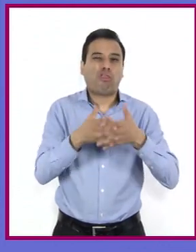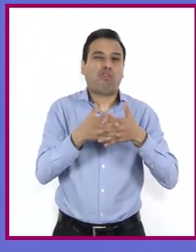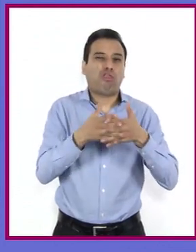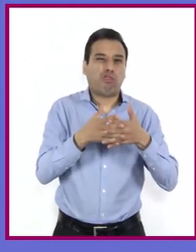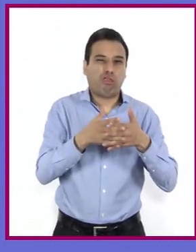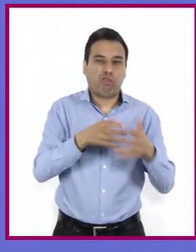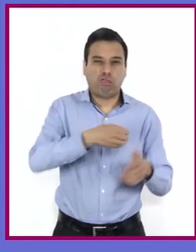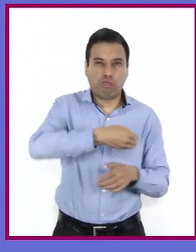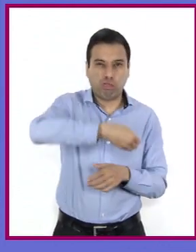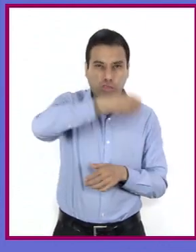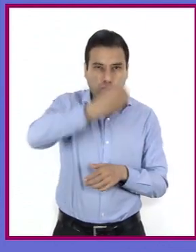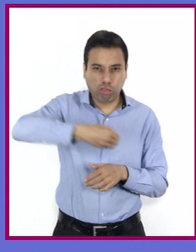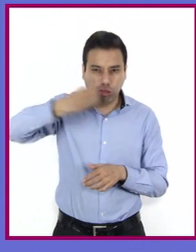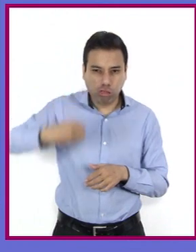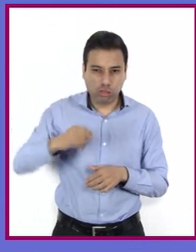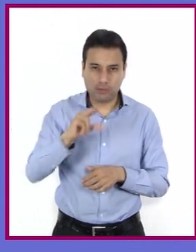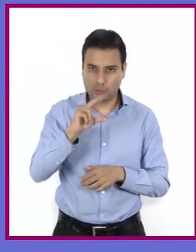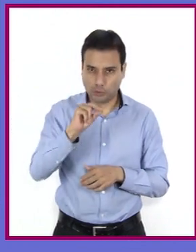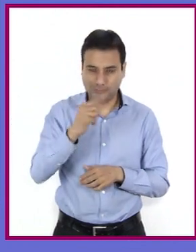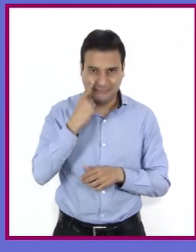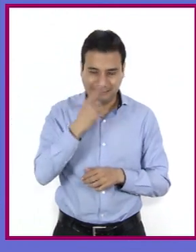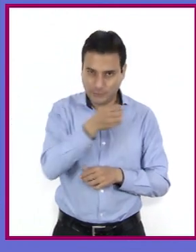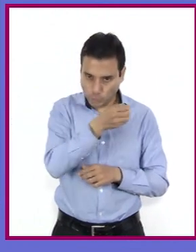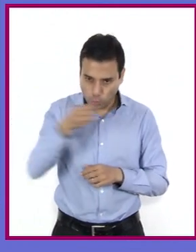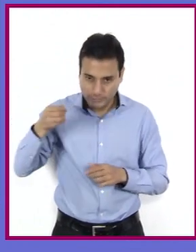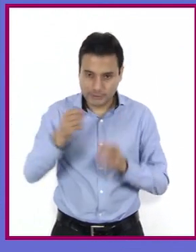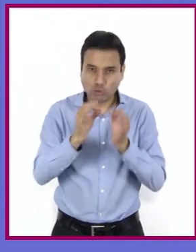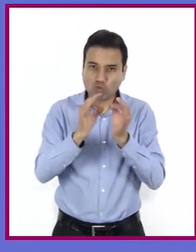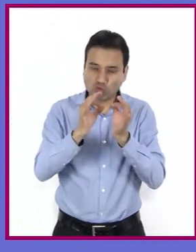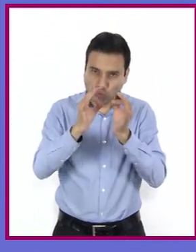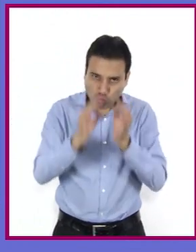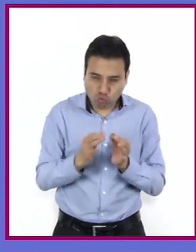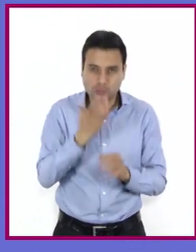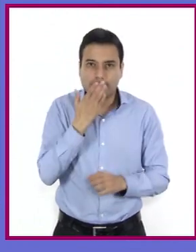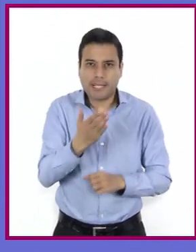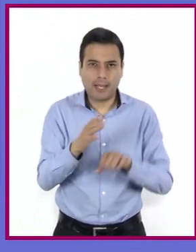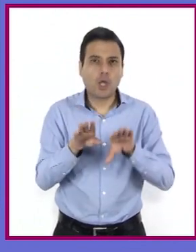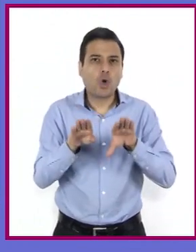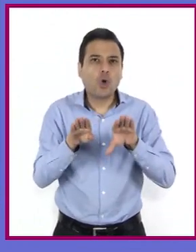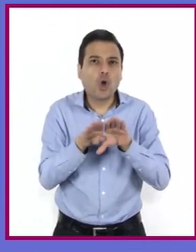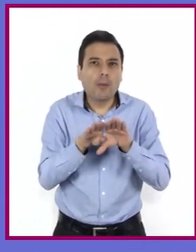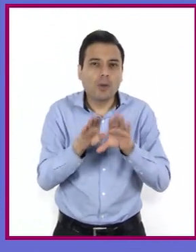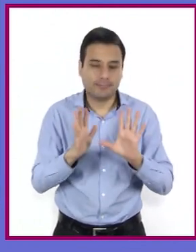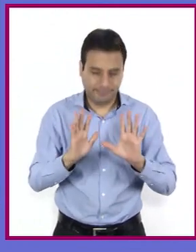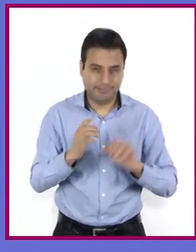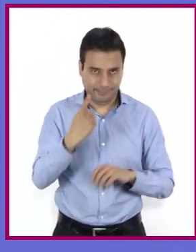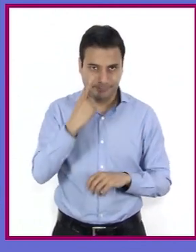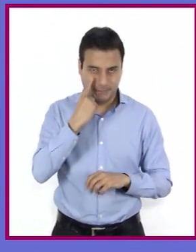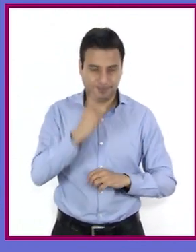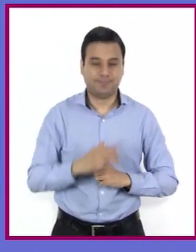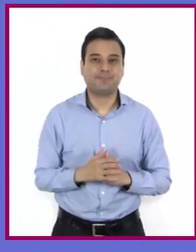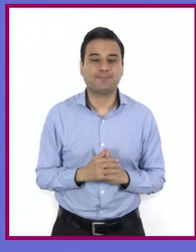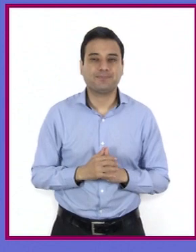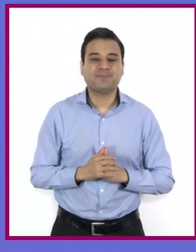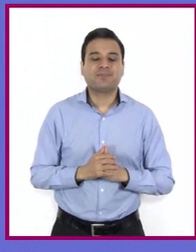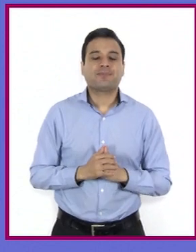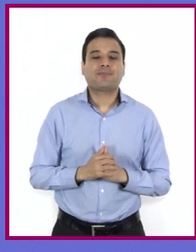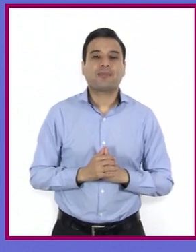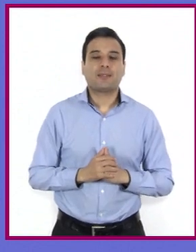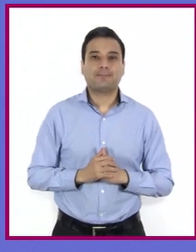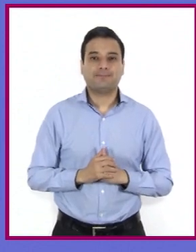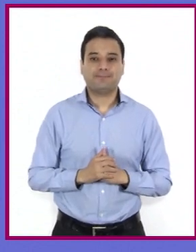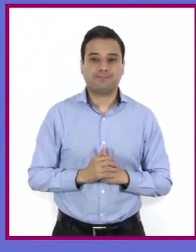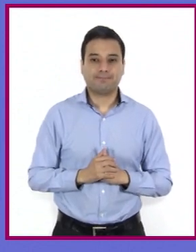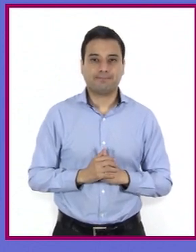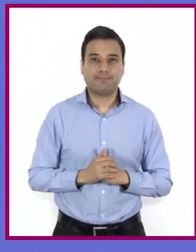cosas. No es necesario. Si organizamos las cosas, nos va a salir perfecto. Se debe determinar